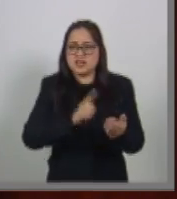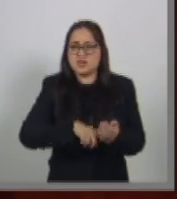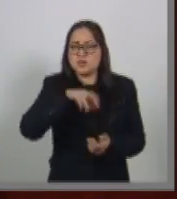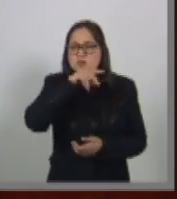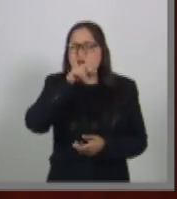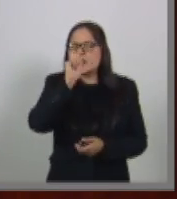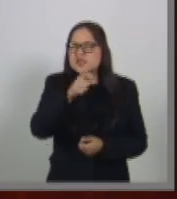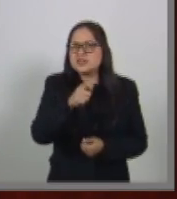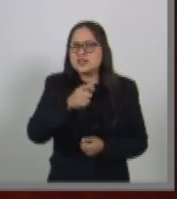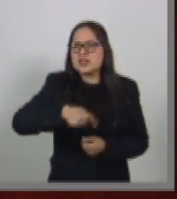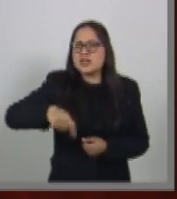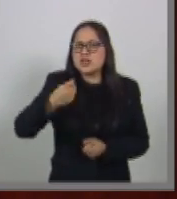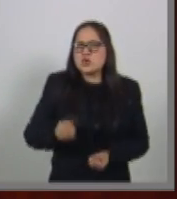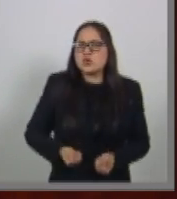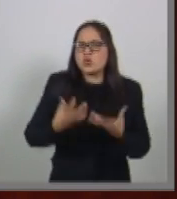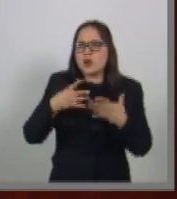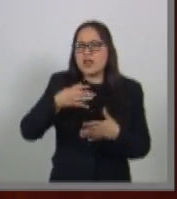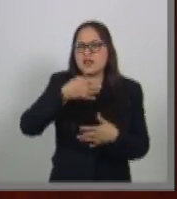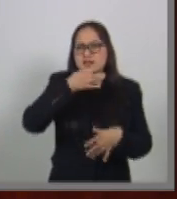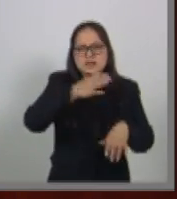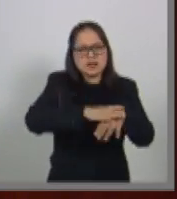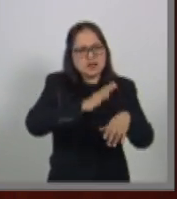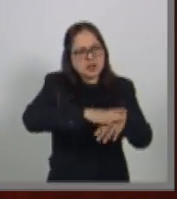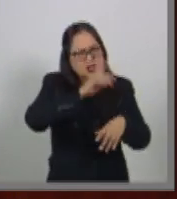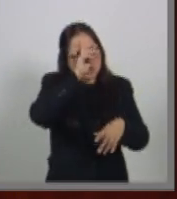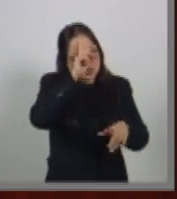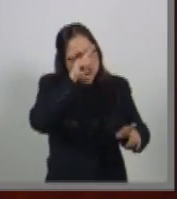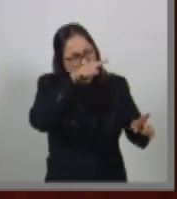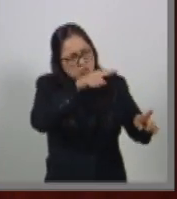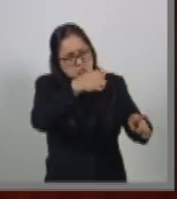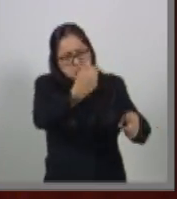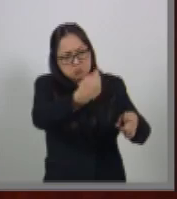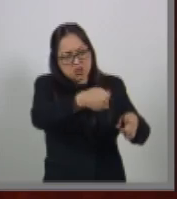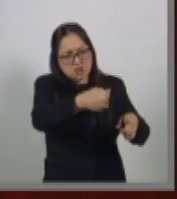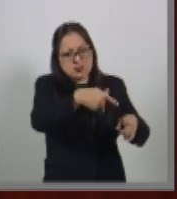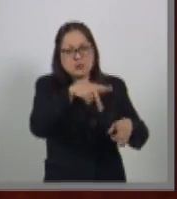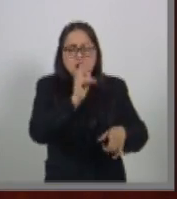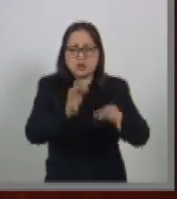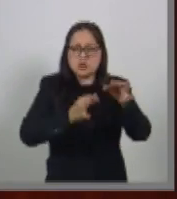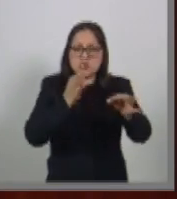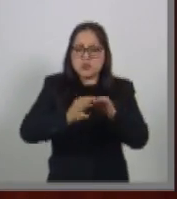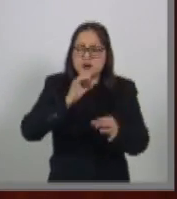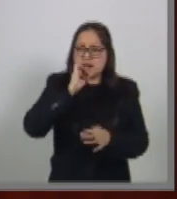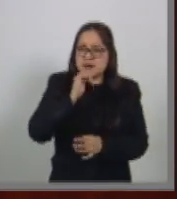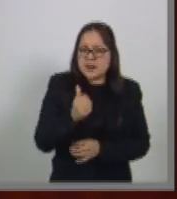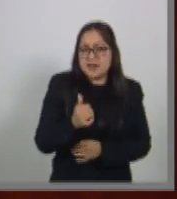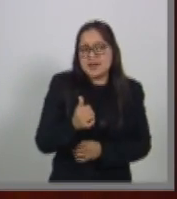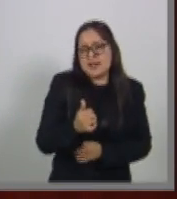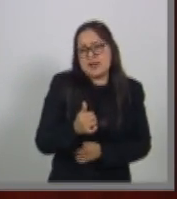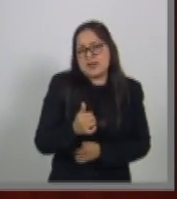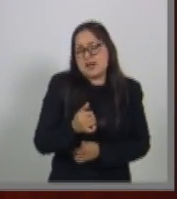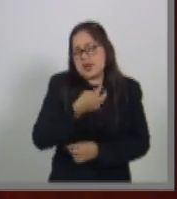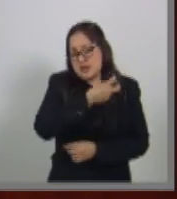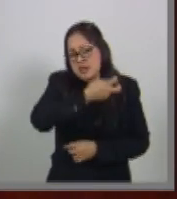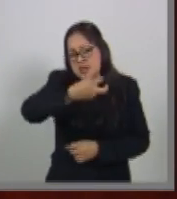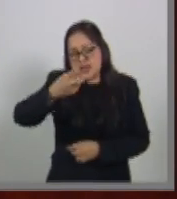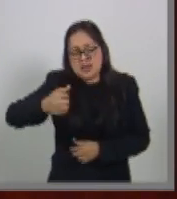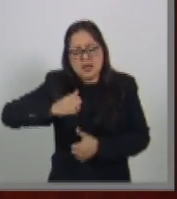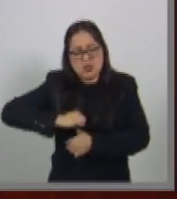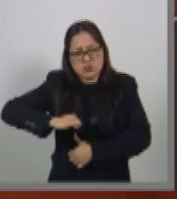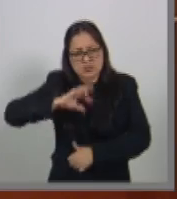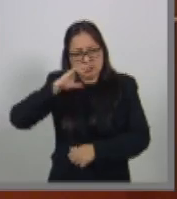es el número de recomendaciones que han sido aceptadas, pero no cumplidas por parte de las